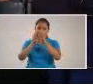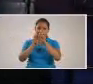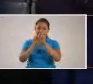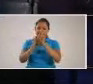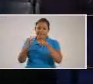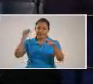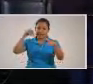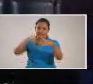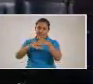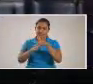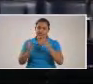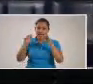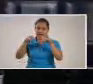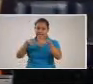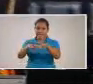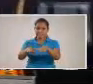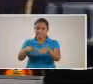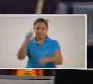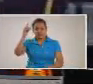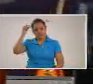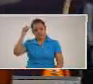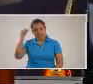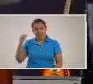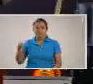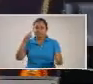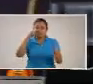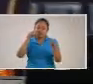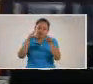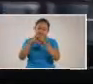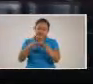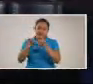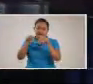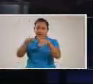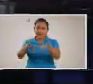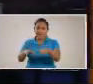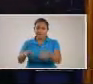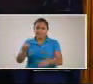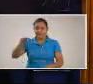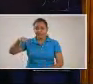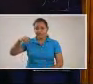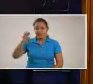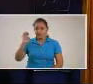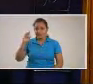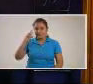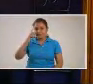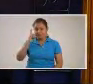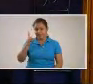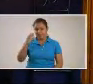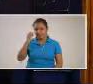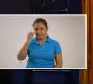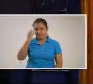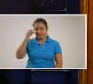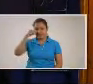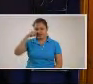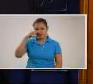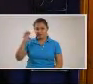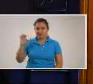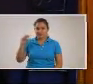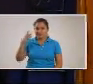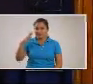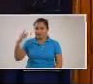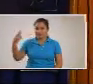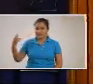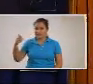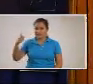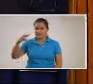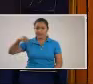por consiguiente al Mar Mediterráneo. Entonces, prácticamente lo que estaban haciendo era como ponerle una cortina a Rusia. Eso